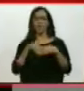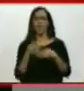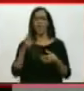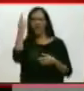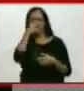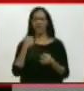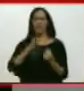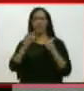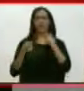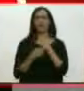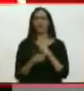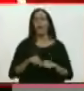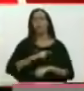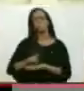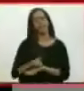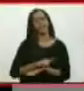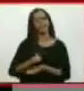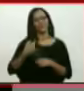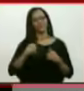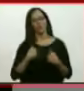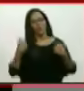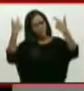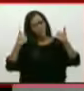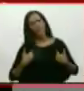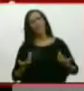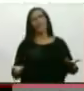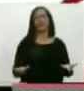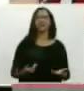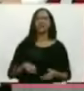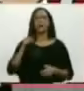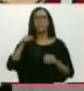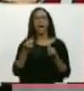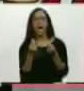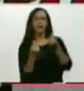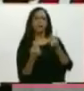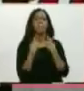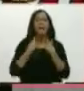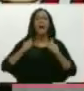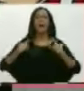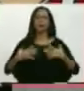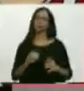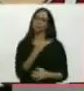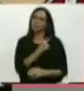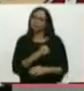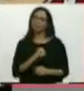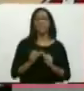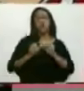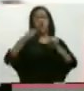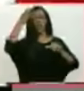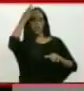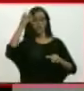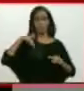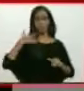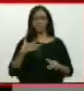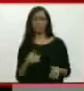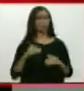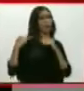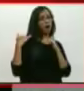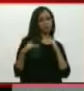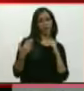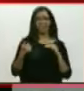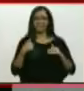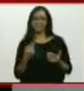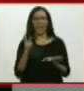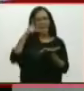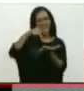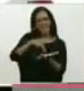porque aquí el que manda todavía soy yo. Y van a esa plática, yo creo que se perdió. Sigo siendo el rey, me siento muy play. Yo te espero aquí